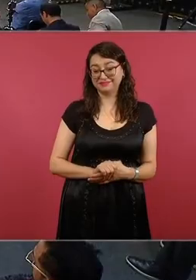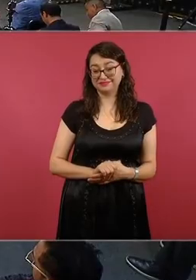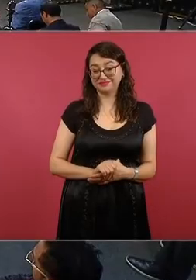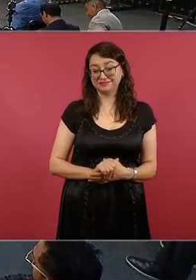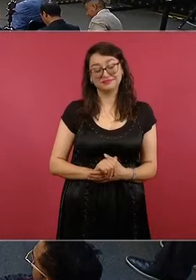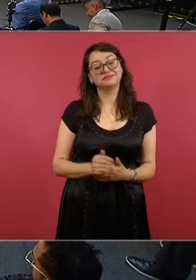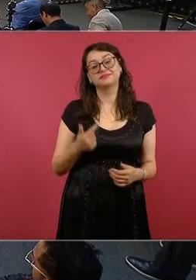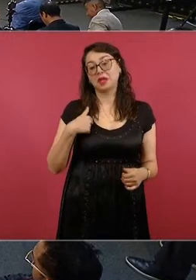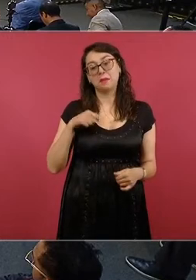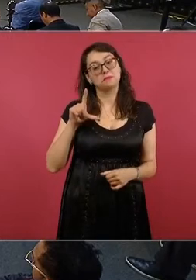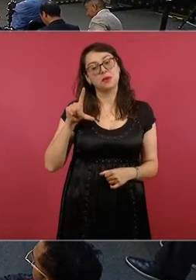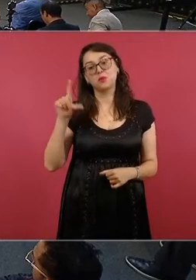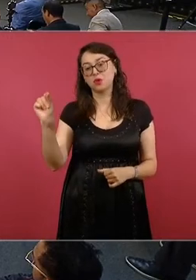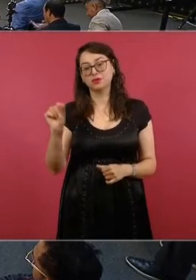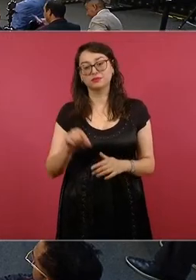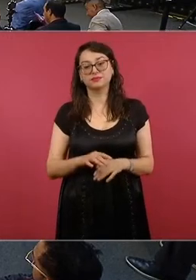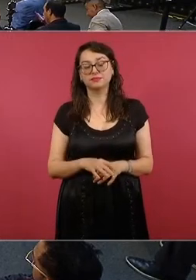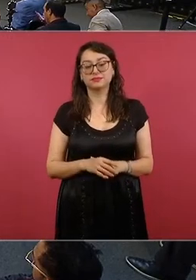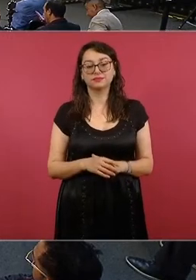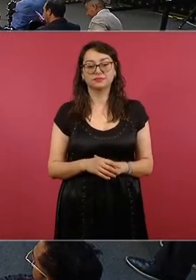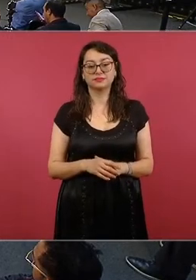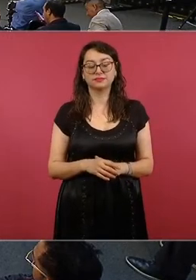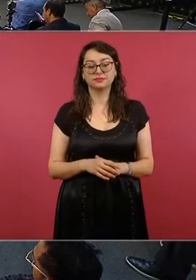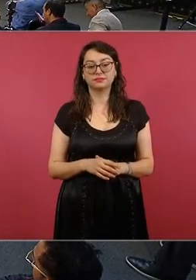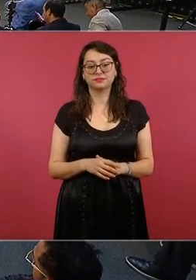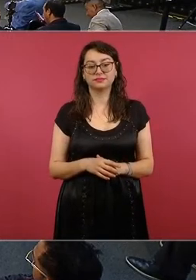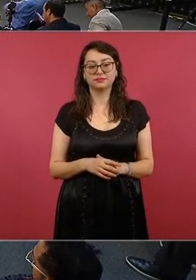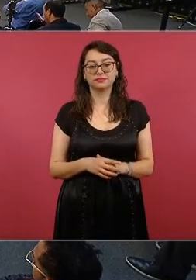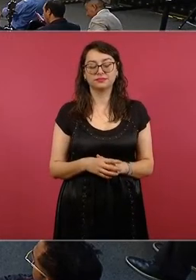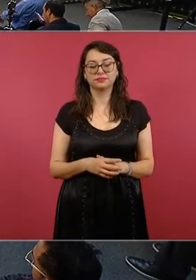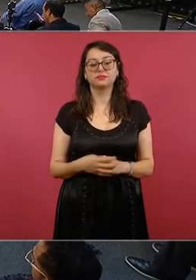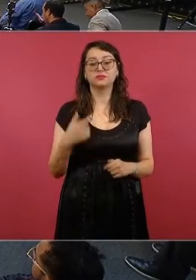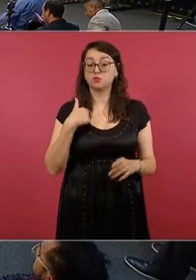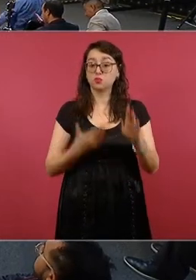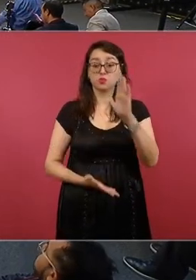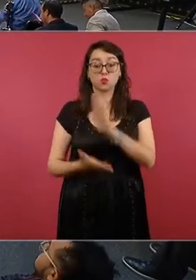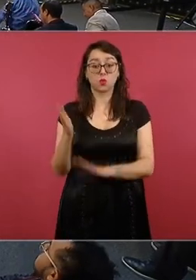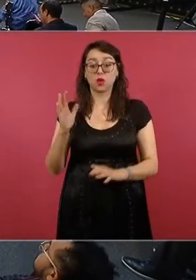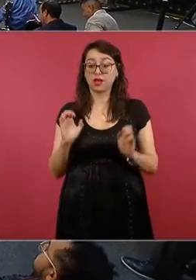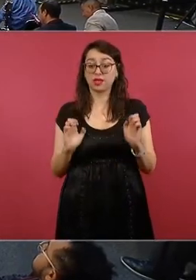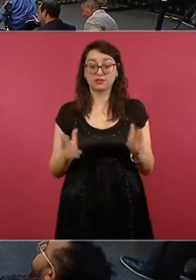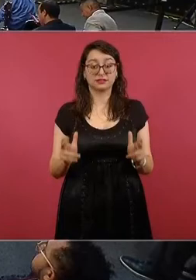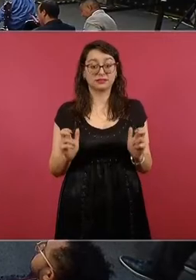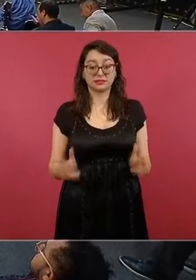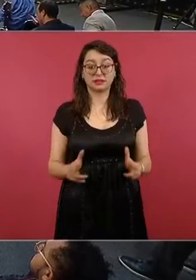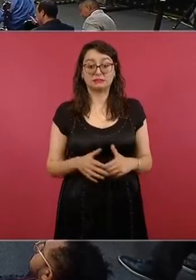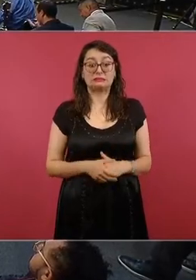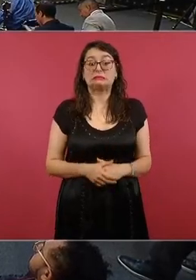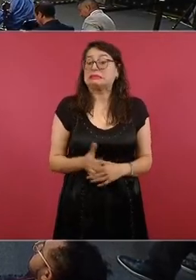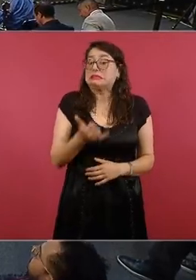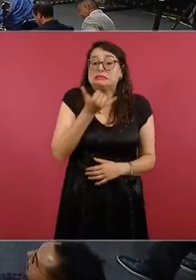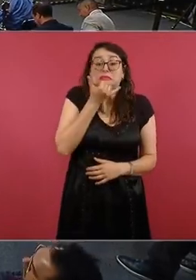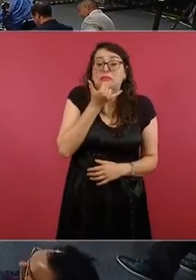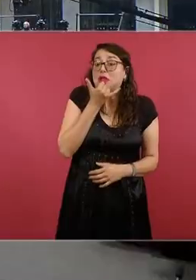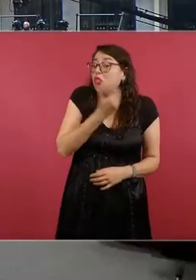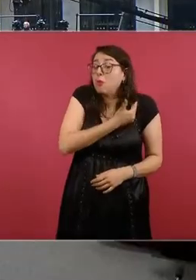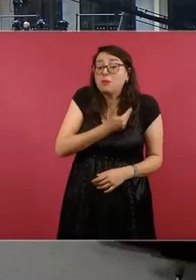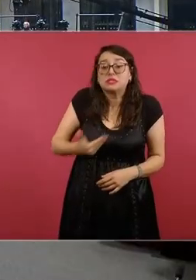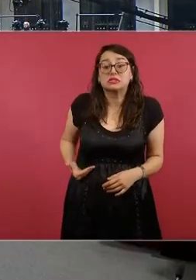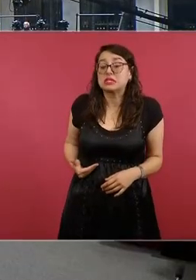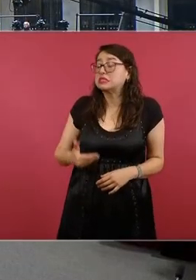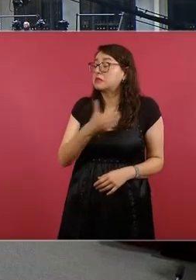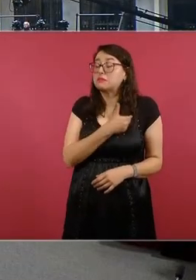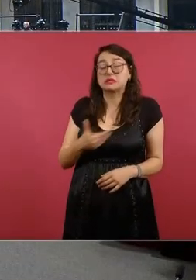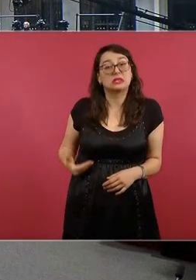Y ya me voy porque voy a Chiapas. Disculpe, presidente, nada más una situación. A propósito